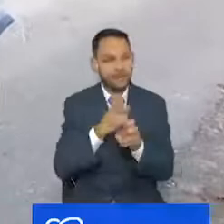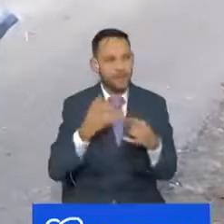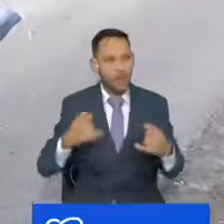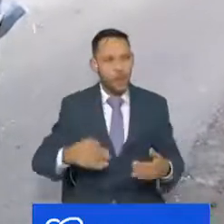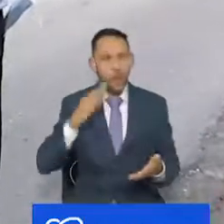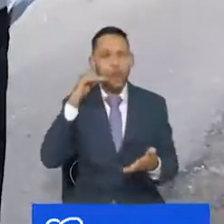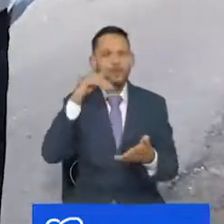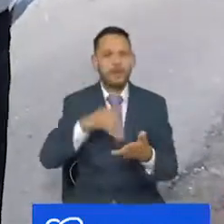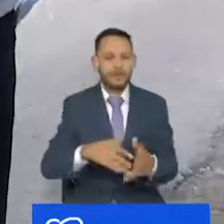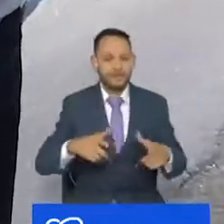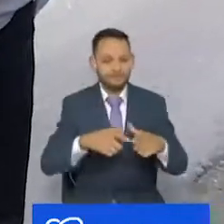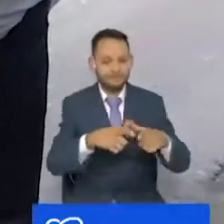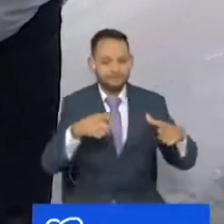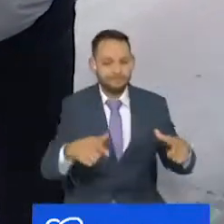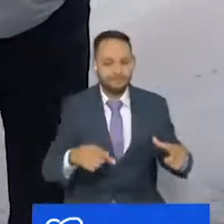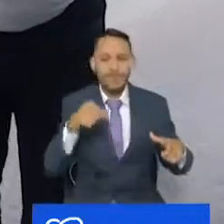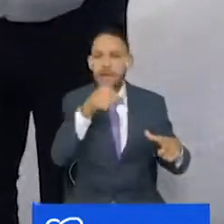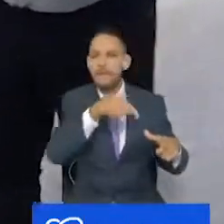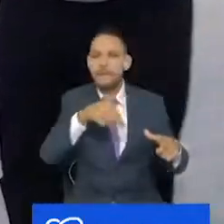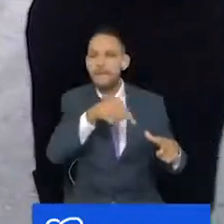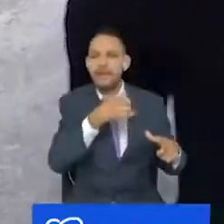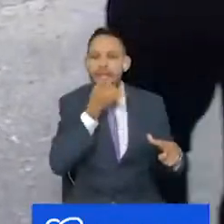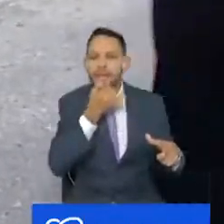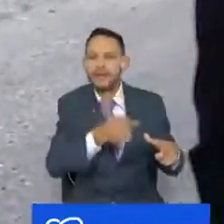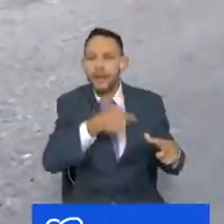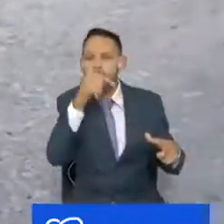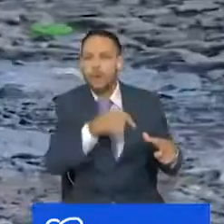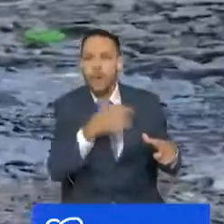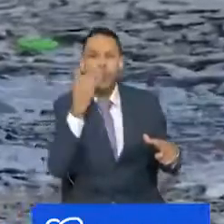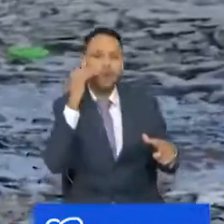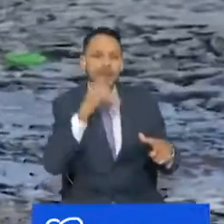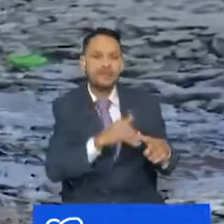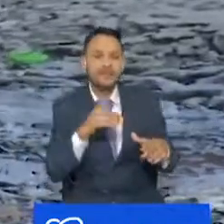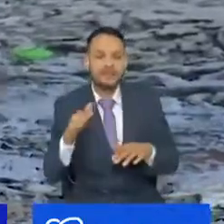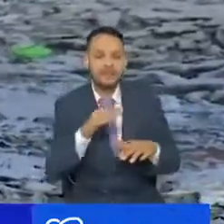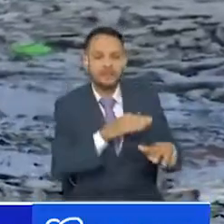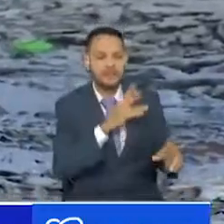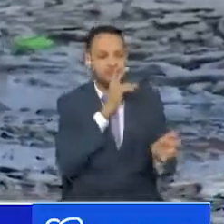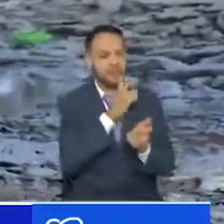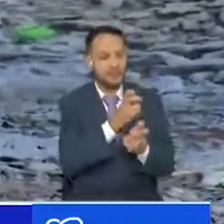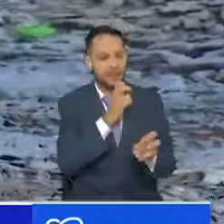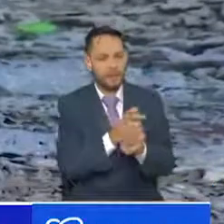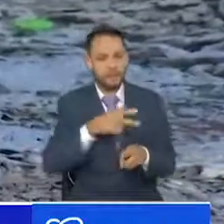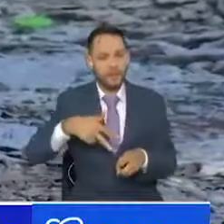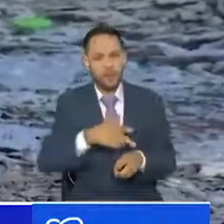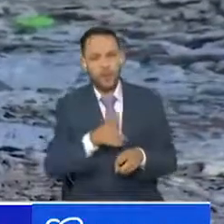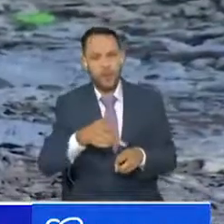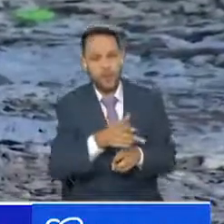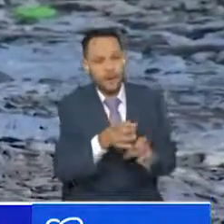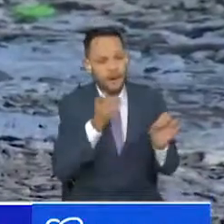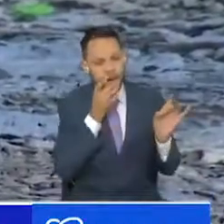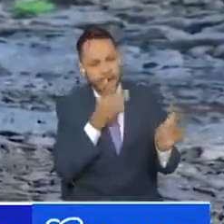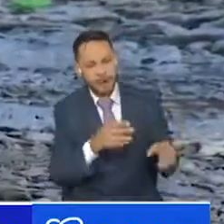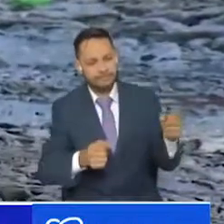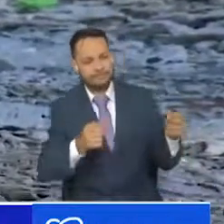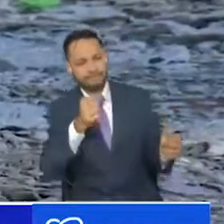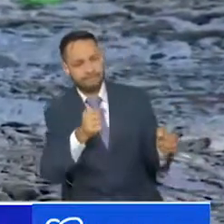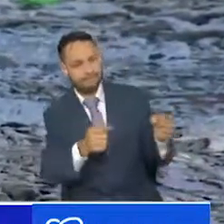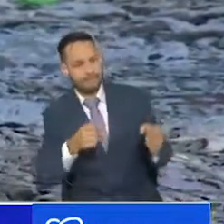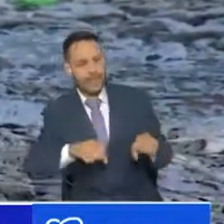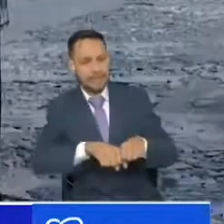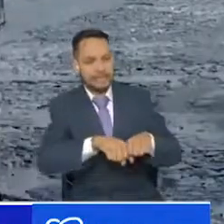mismos qué pasó aquí preguntan los ciudadanos huecos días en mal estado por paso de vehículos grietas hundimientos